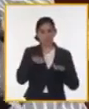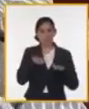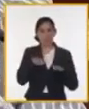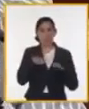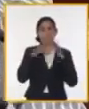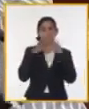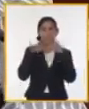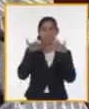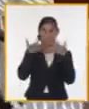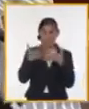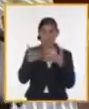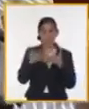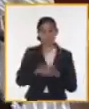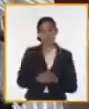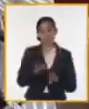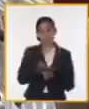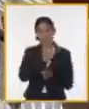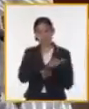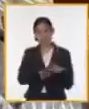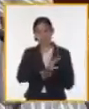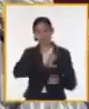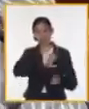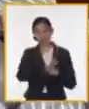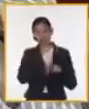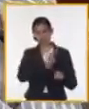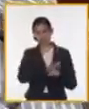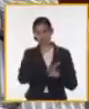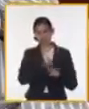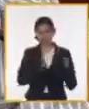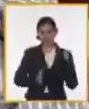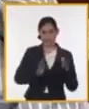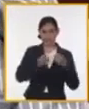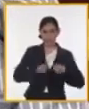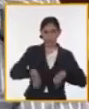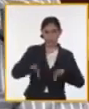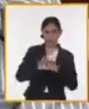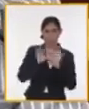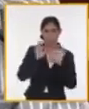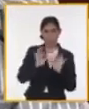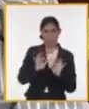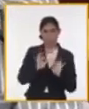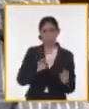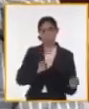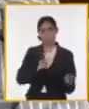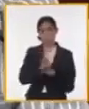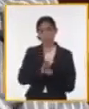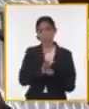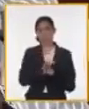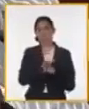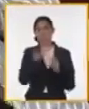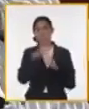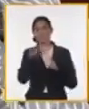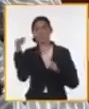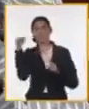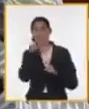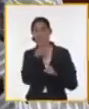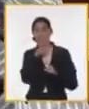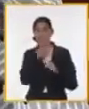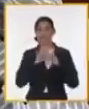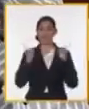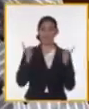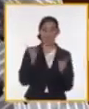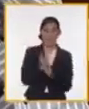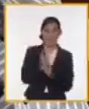la etapa previa a la COVID, y nos referimos no solo a la preparación general, sino a la preparación técnica, desde el profesor que está en el